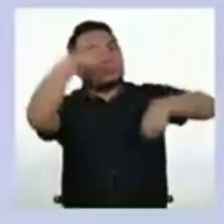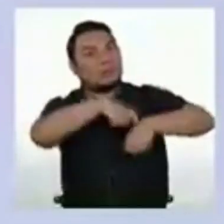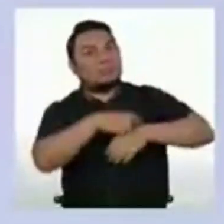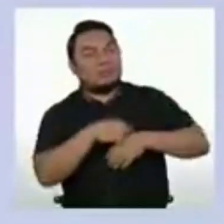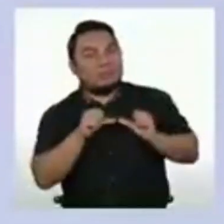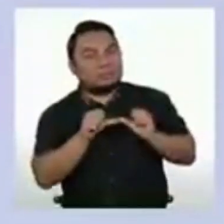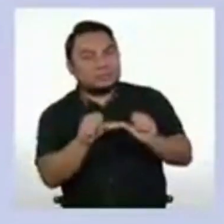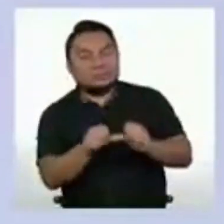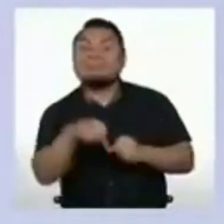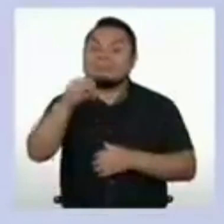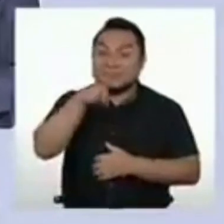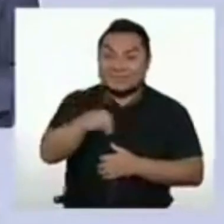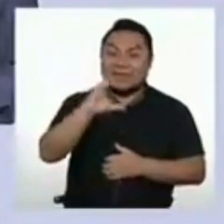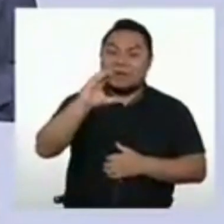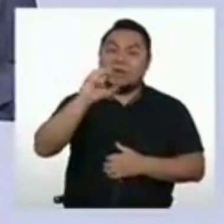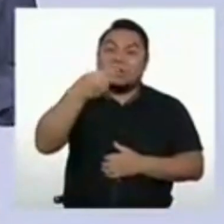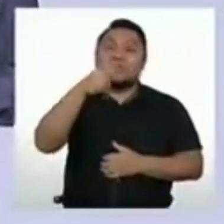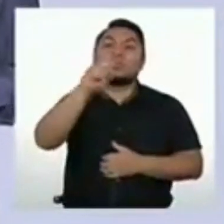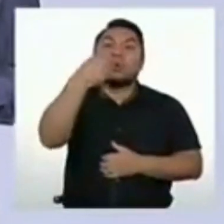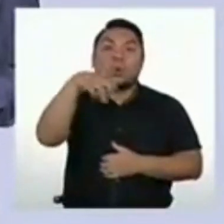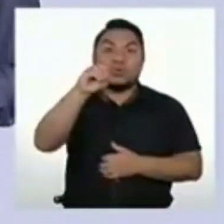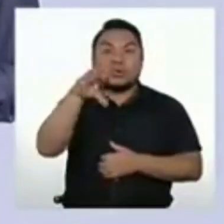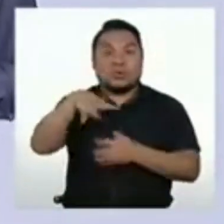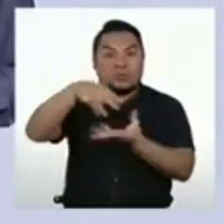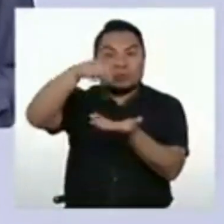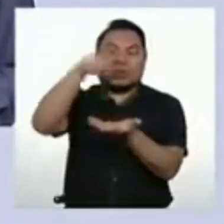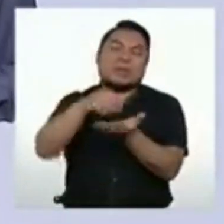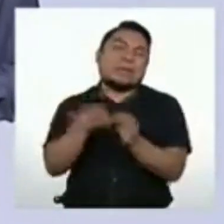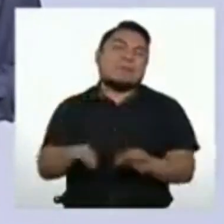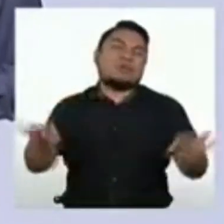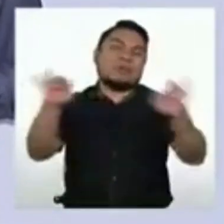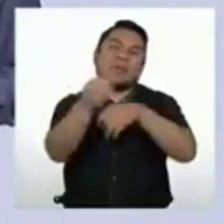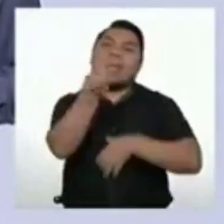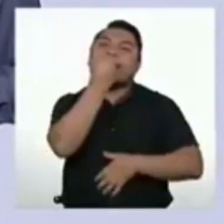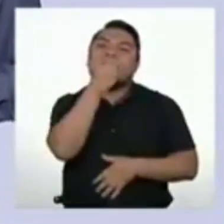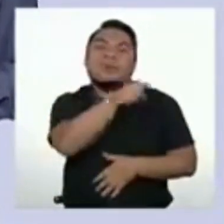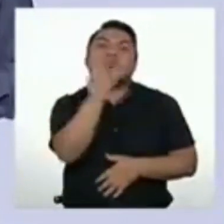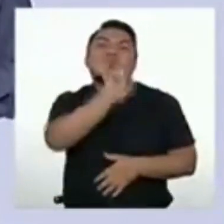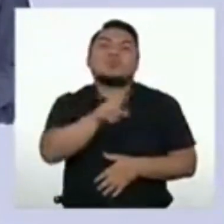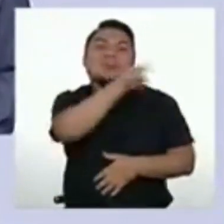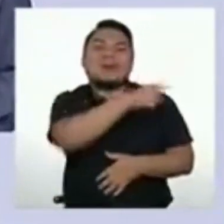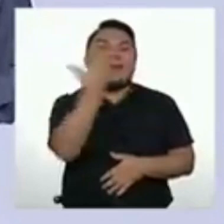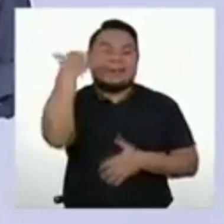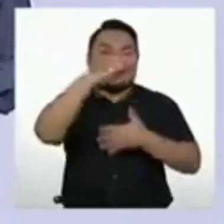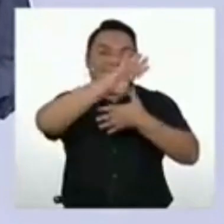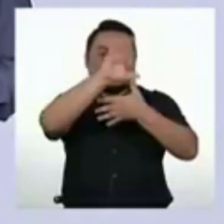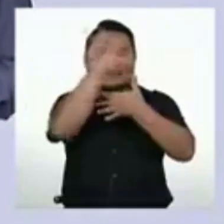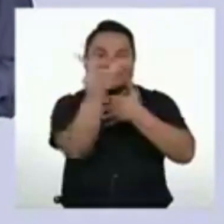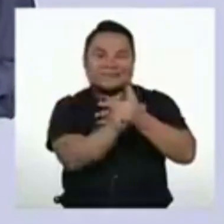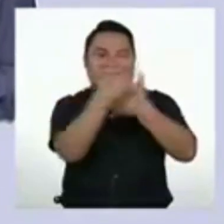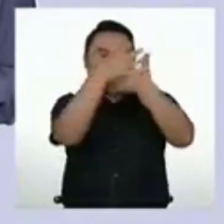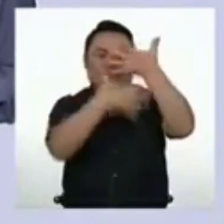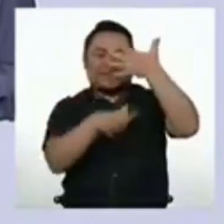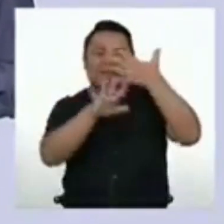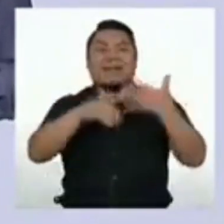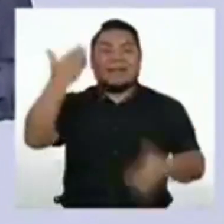ese motivo, el chuño fue uno de los principales alimentos usados durante el incanato, para alimentar a los